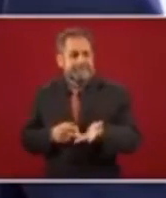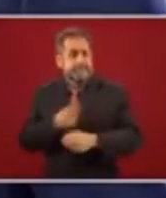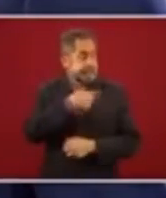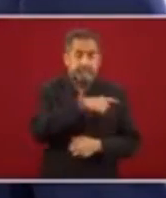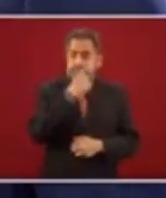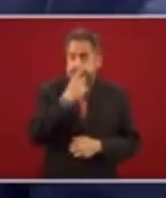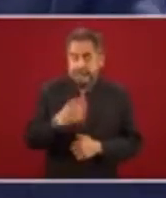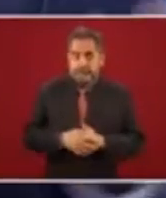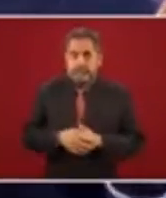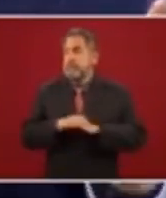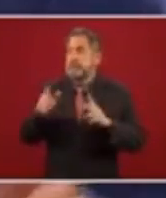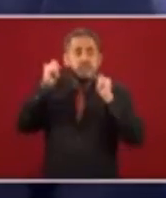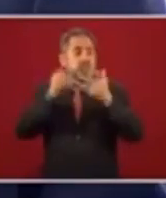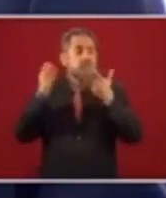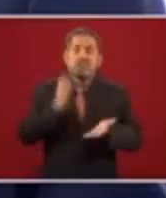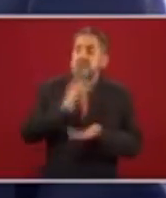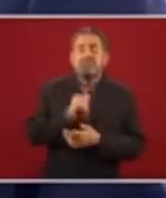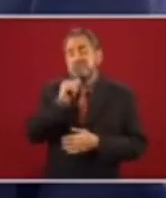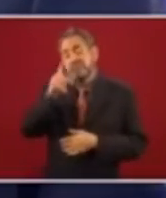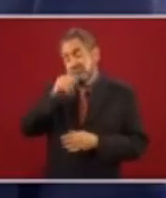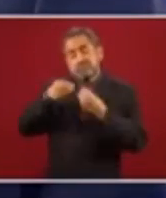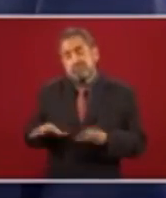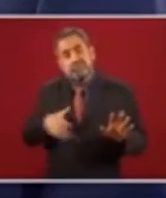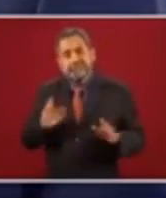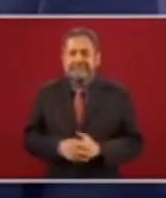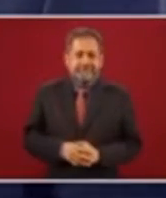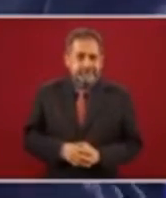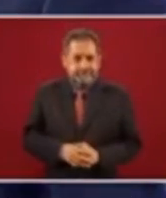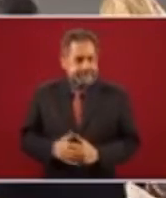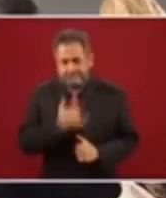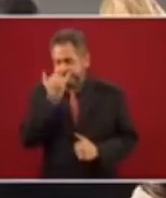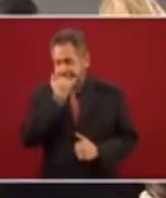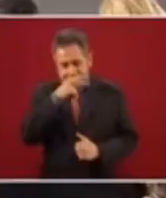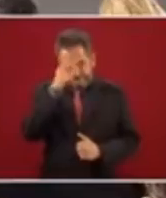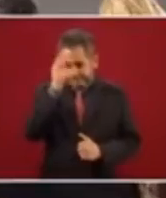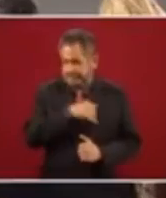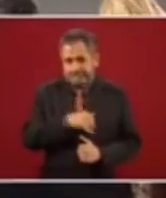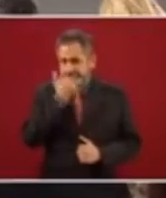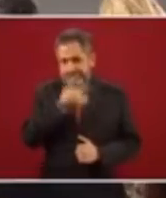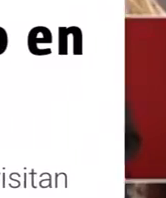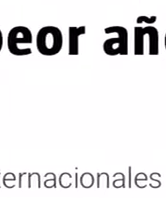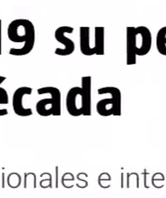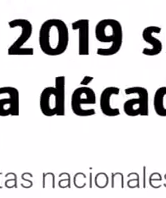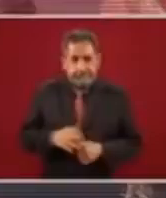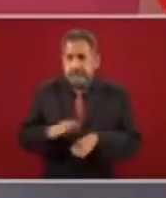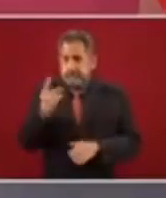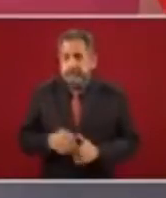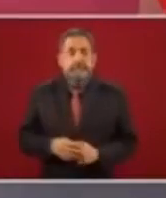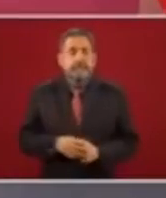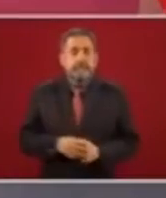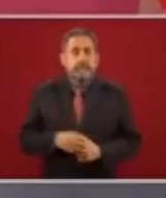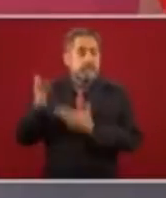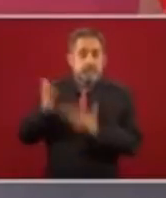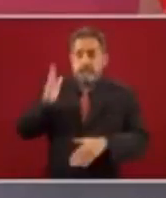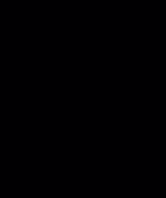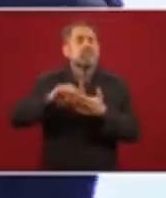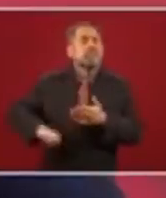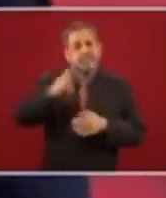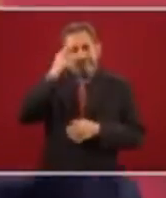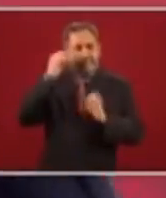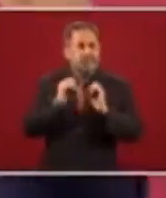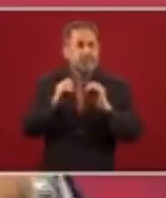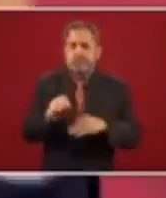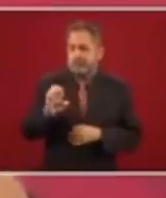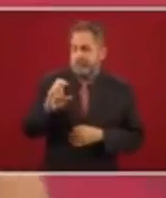Decían que ya no iban a llegar los turistas. Se equivocaron. Porque llegan más turistas.